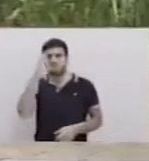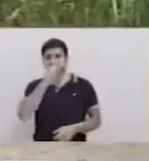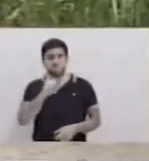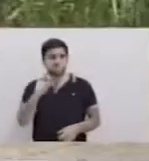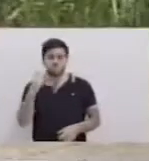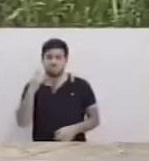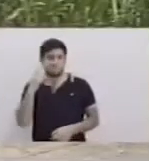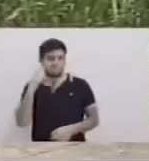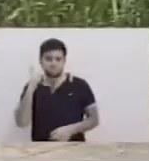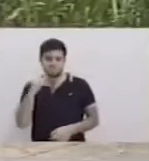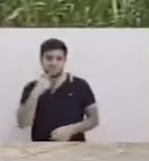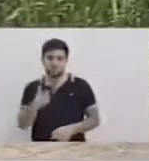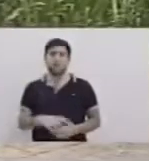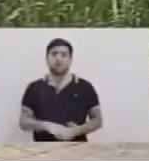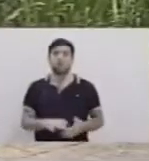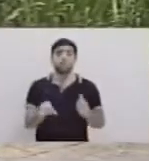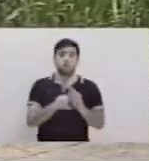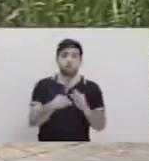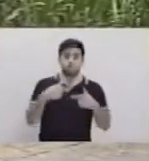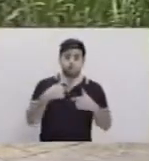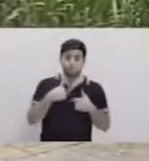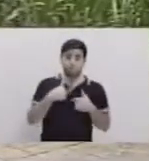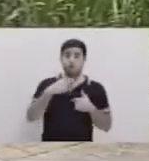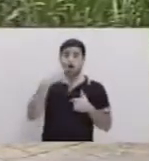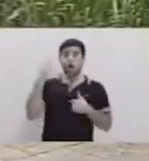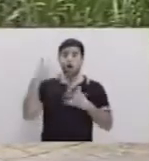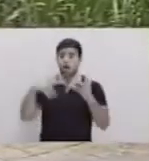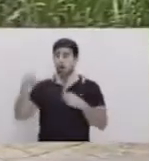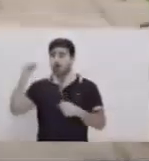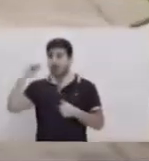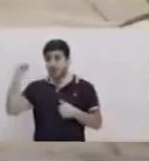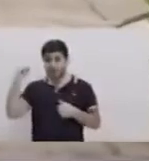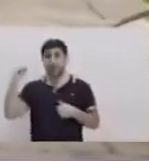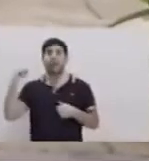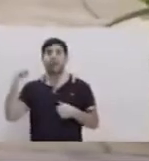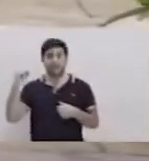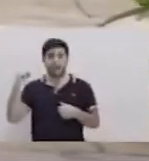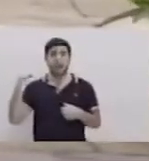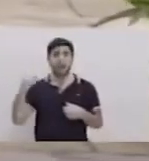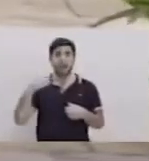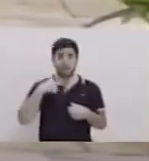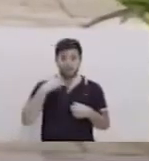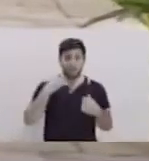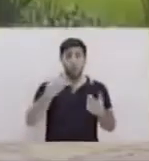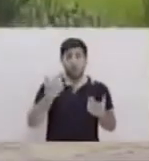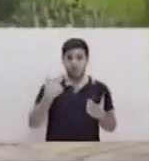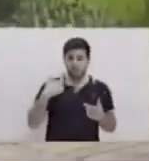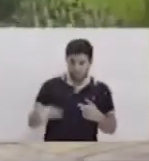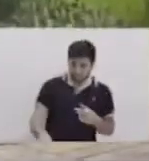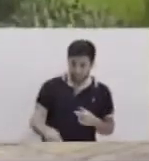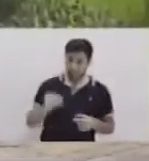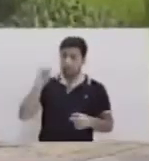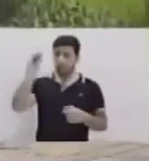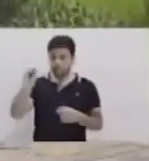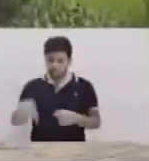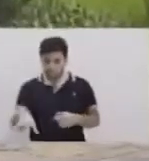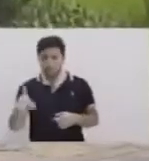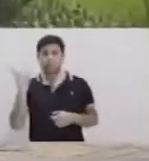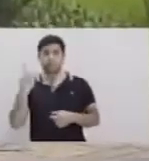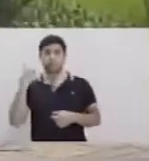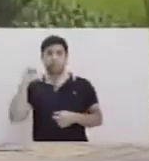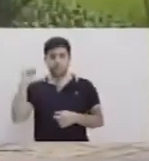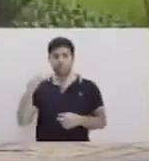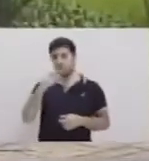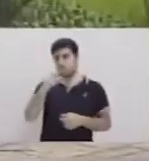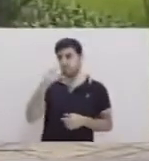Parisononis. El color que gane puntos tiene derecho a agarrar su color y colocarlo dentro del